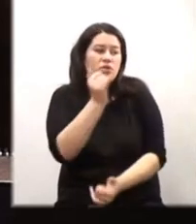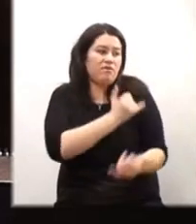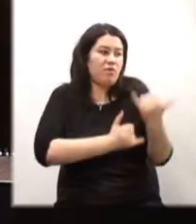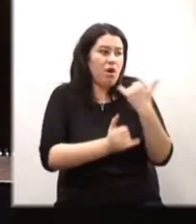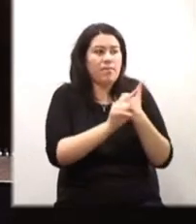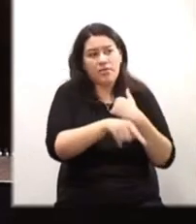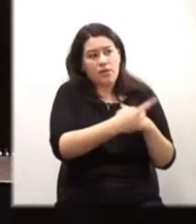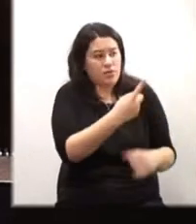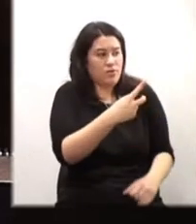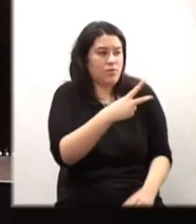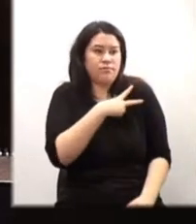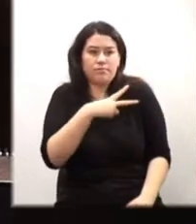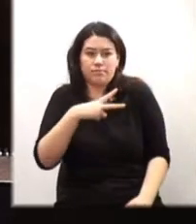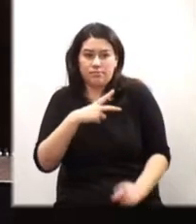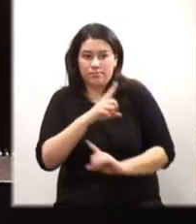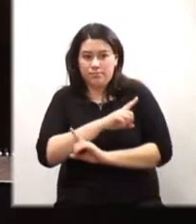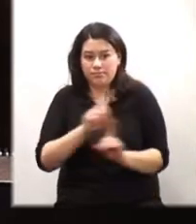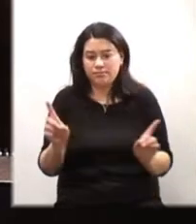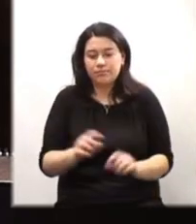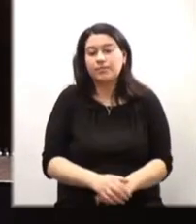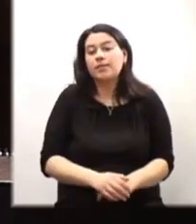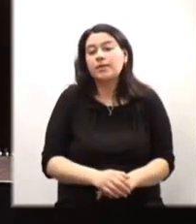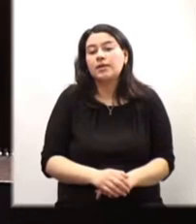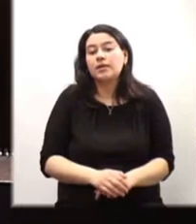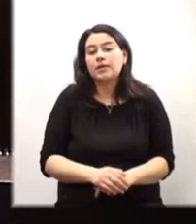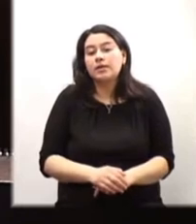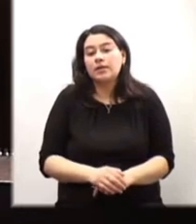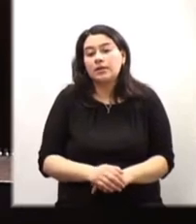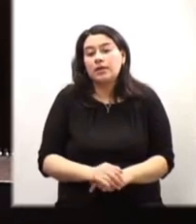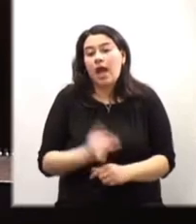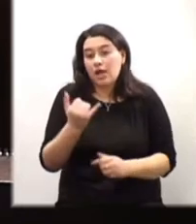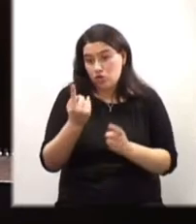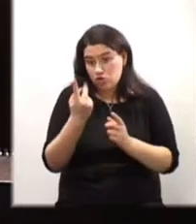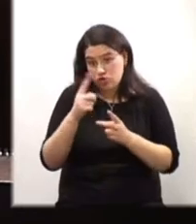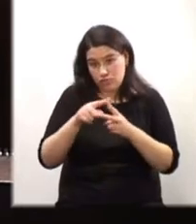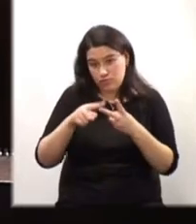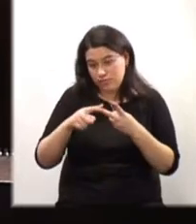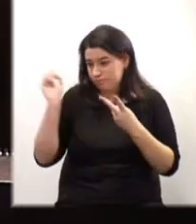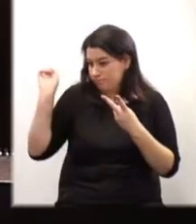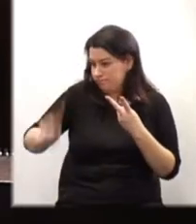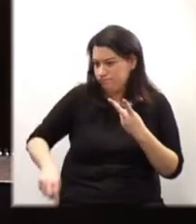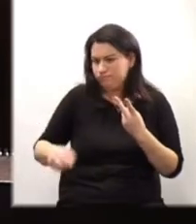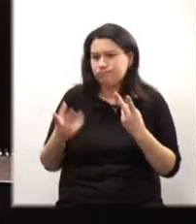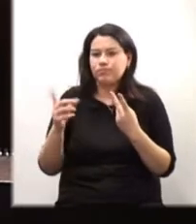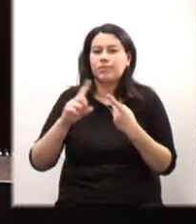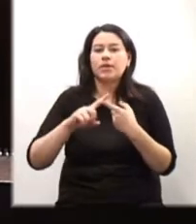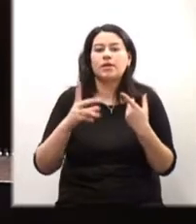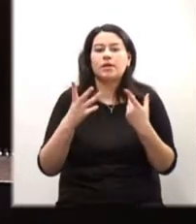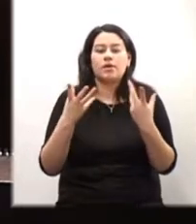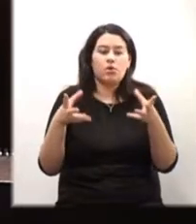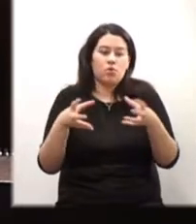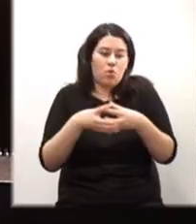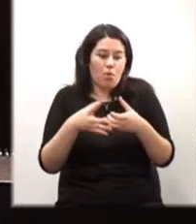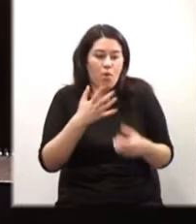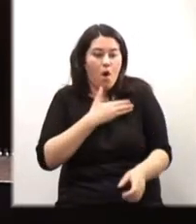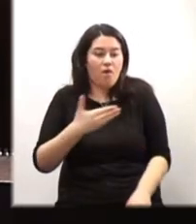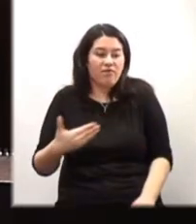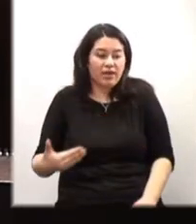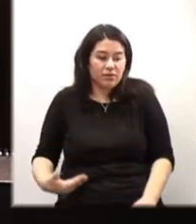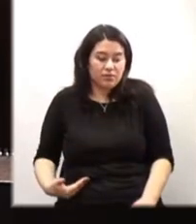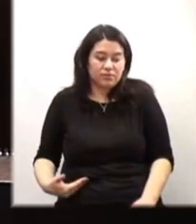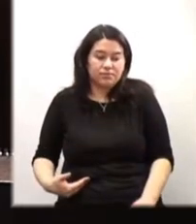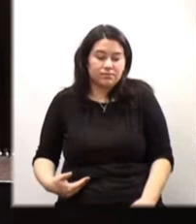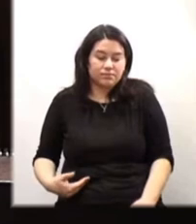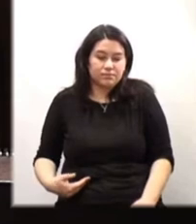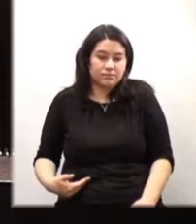de terceros en la mayoría de los casos. Y esto tiene como dos causas. Por un lado, hay un elenco de gobierno